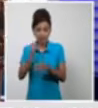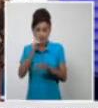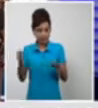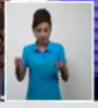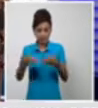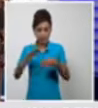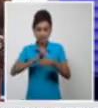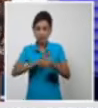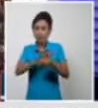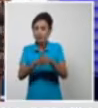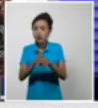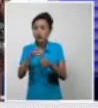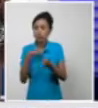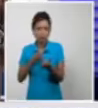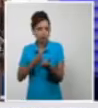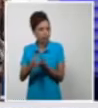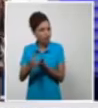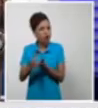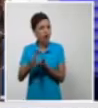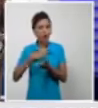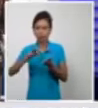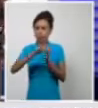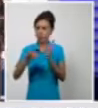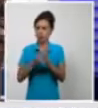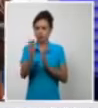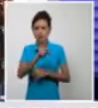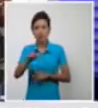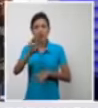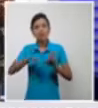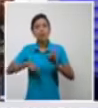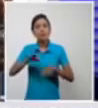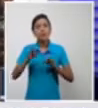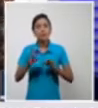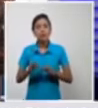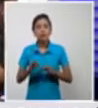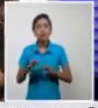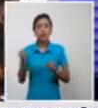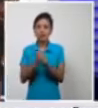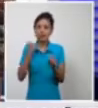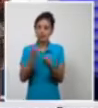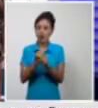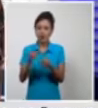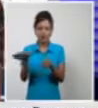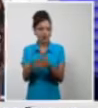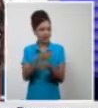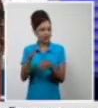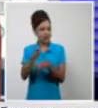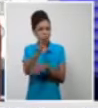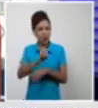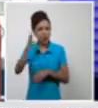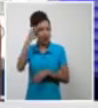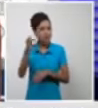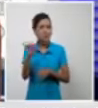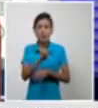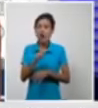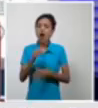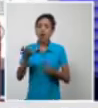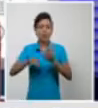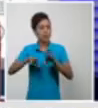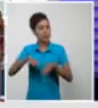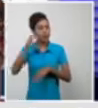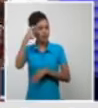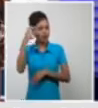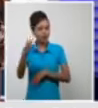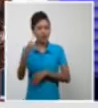nuestro proyecto social, depende de la voluntad de muchos, de todos los actores, depende del Estado, depende de la familia, de las comunidades y de las